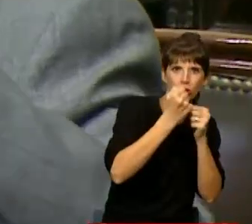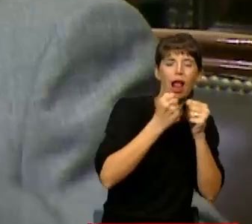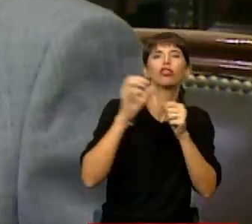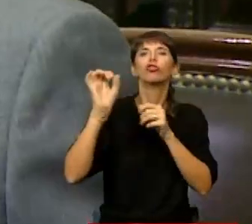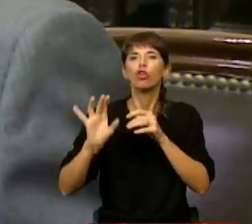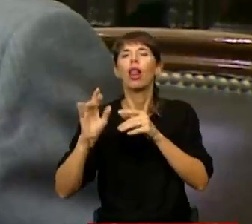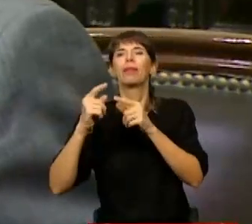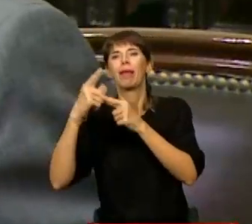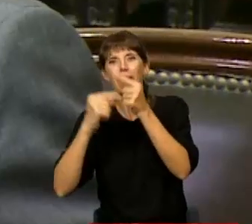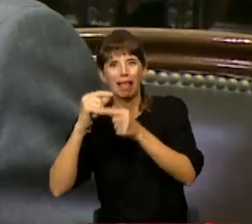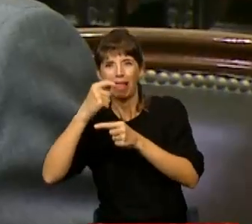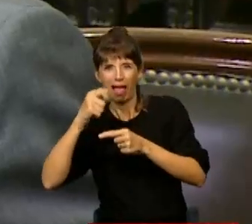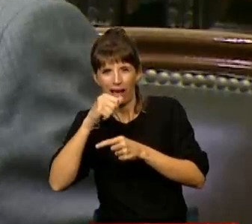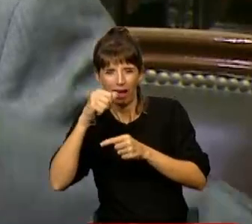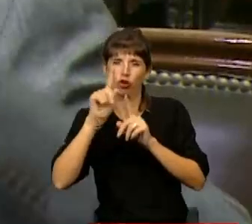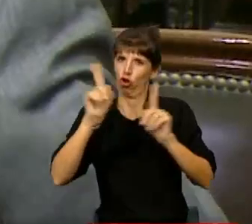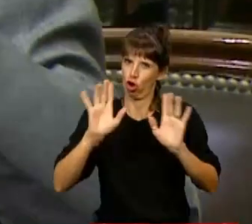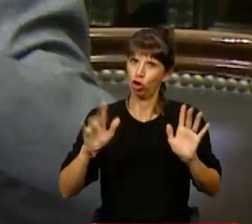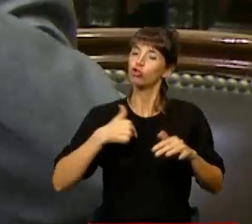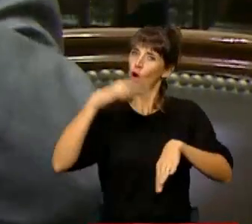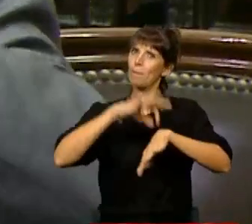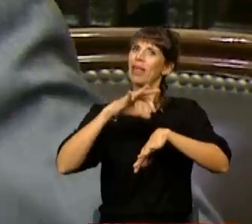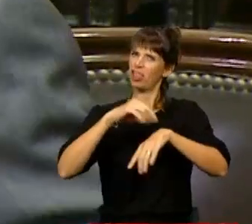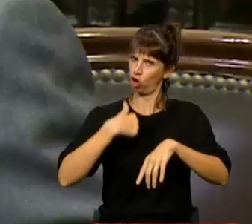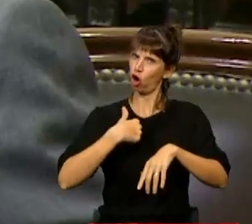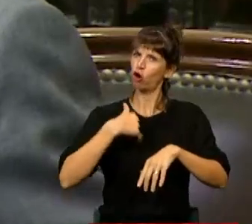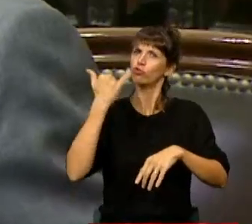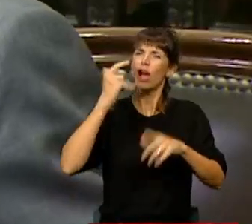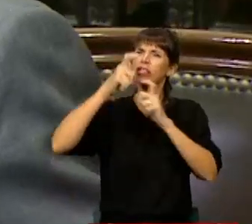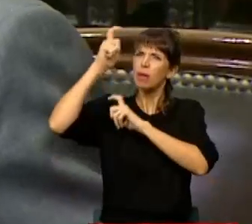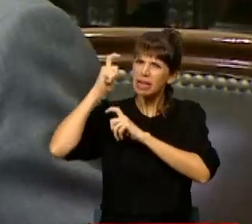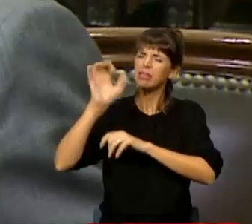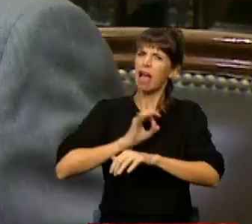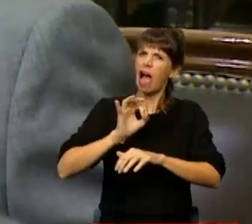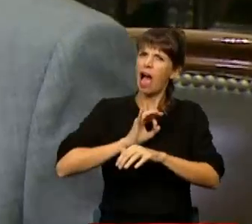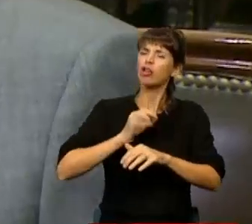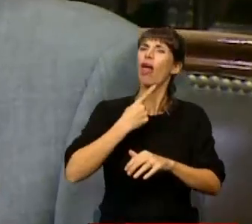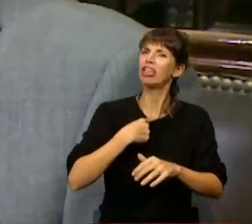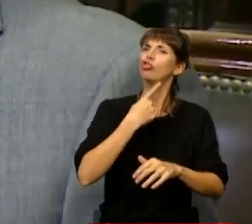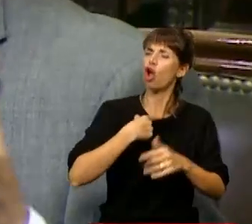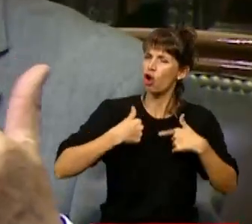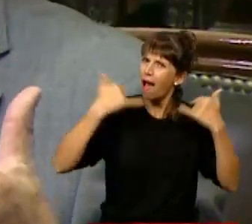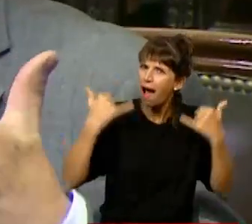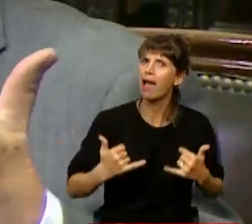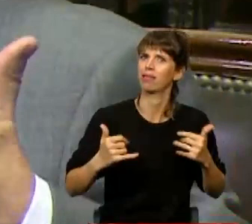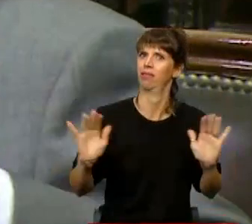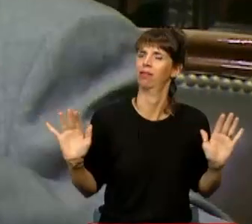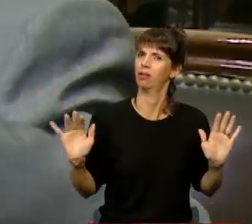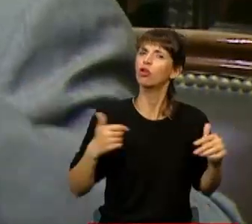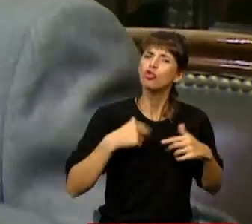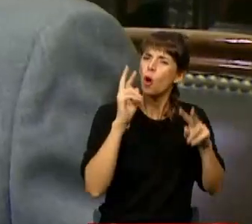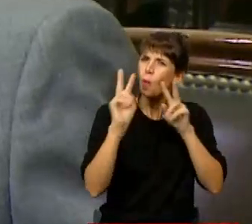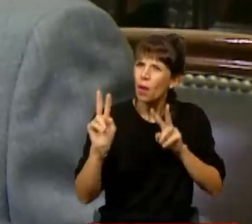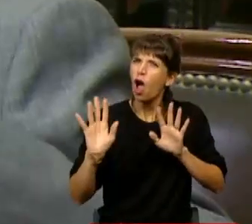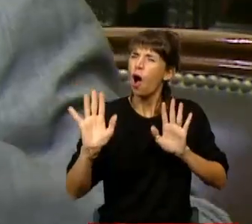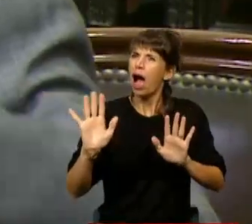soy médico, señor presidente, y yo vengo trabajando en adicciones hace muchos años. Entonces, cuando veo que nos